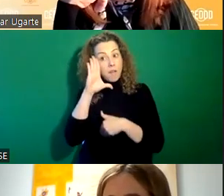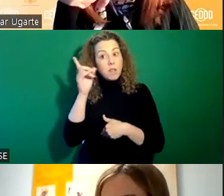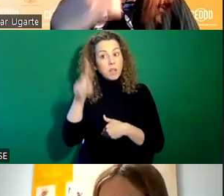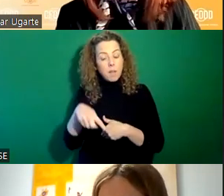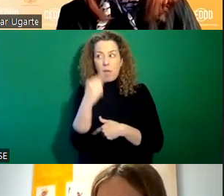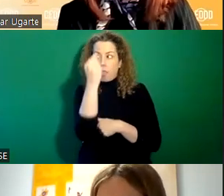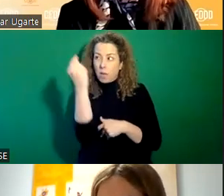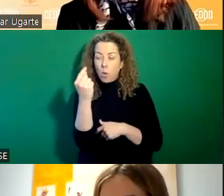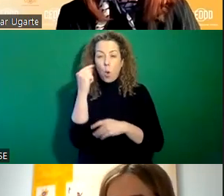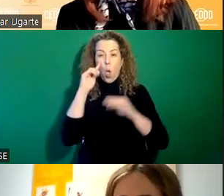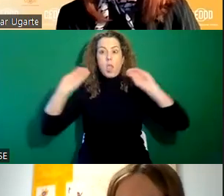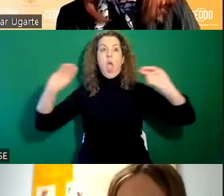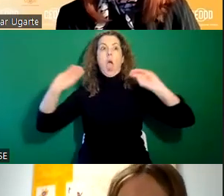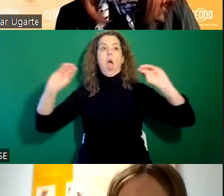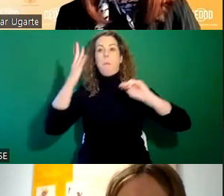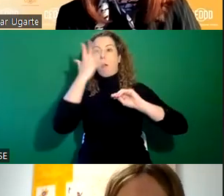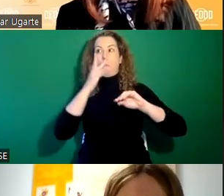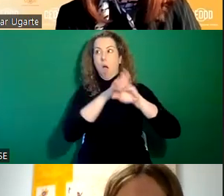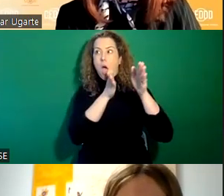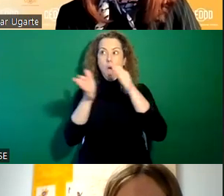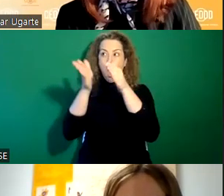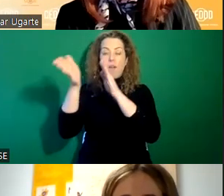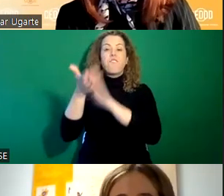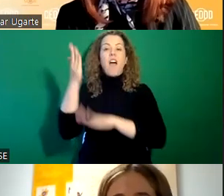pictogramas fosforitos indicaban dónde estaba el baño.